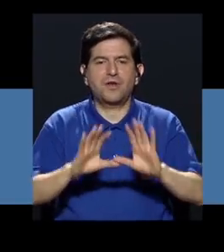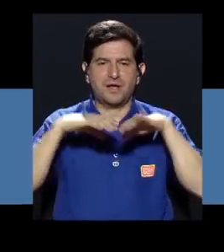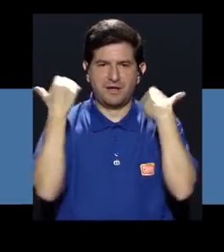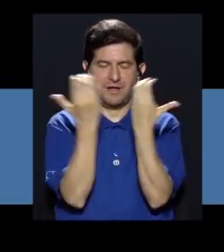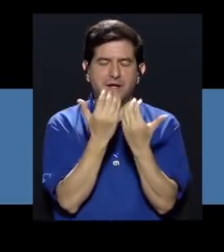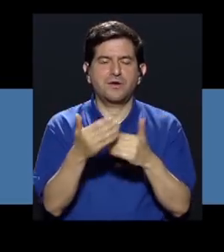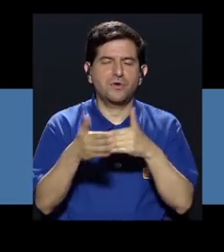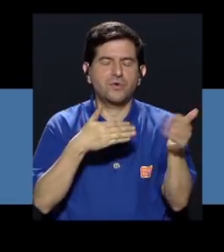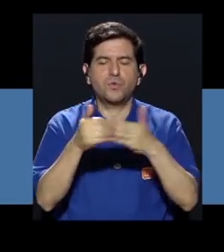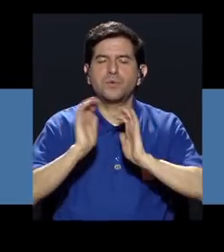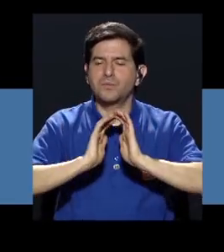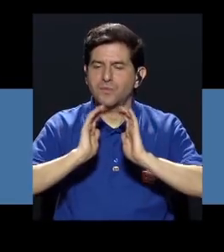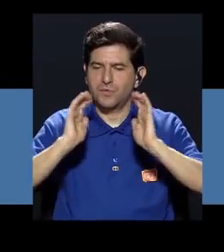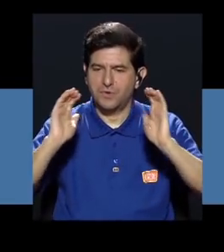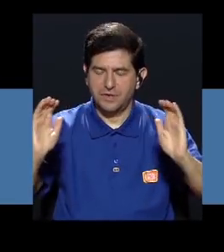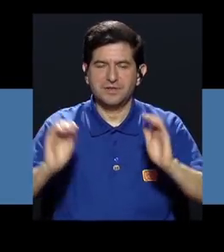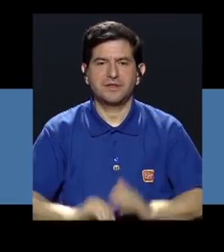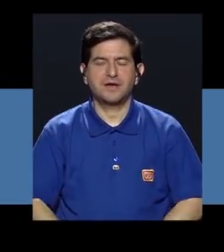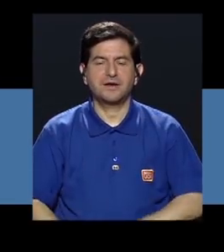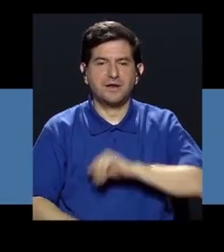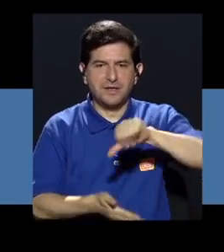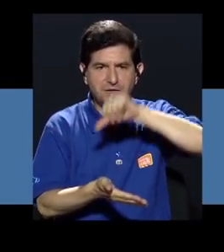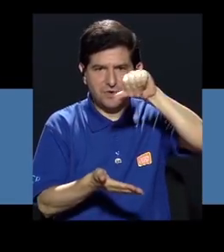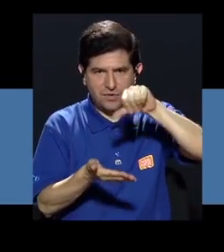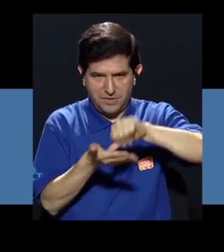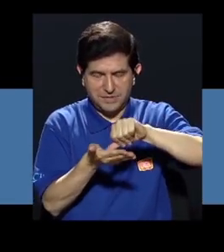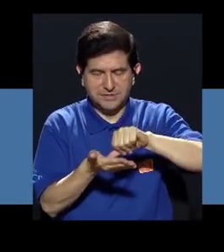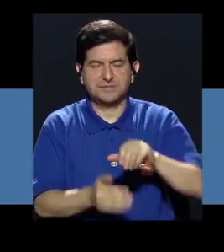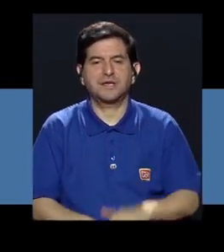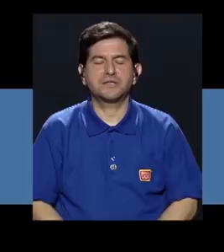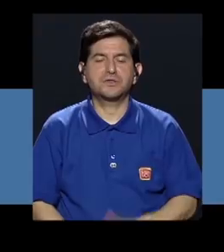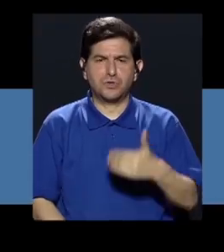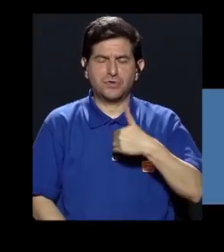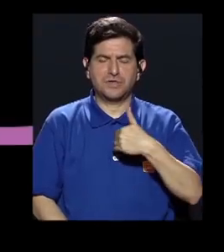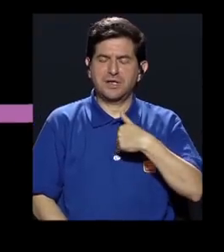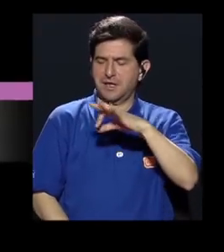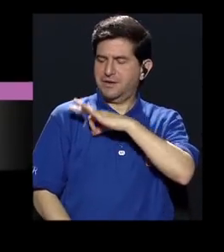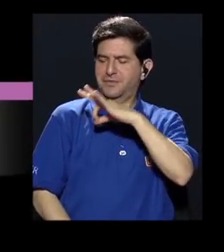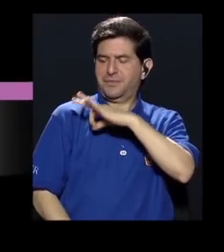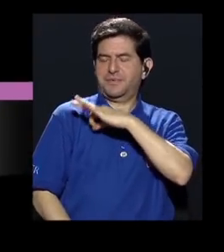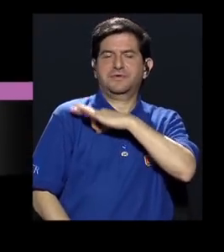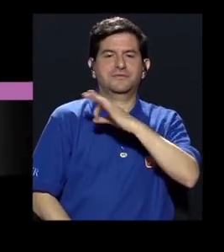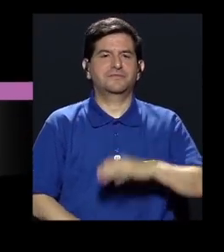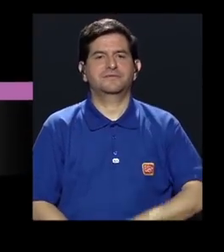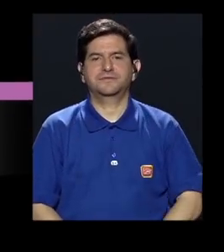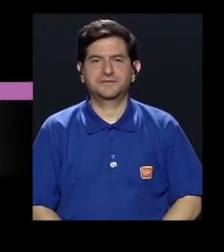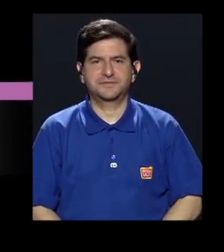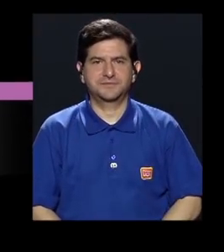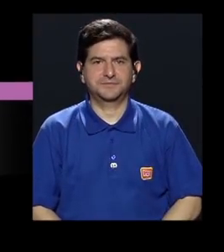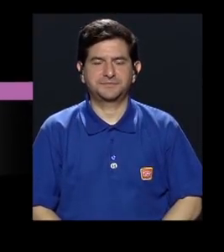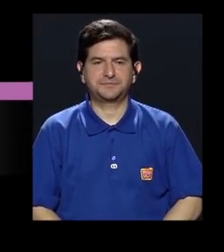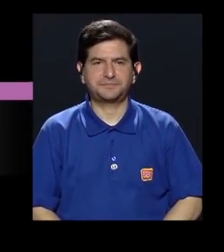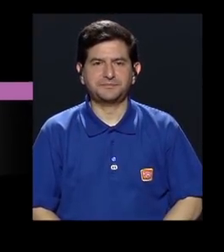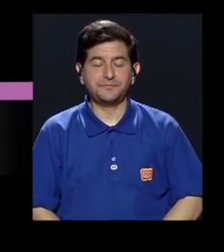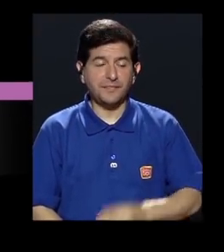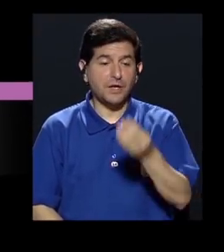en clase. Cualquier niño que esté en un CENSINAI, pues, va a obtener beneficios tanto